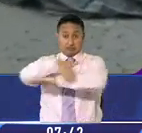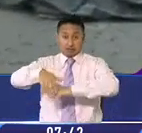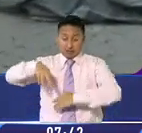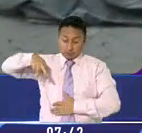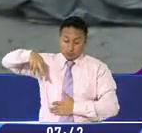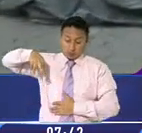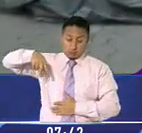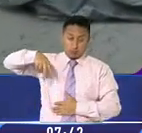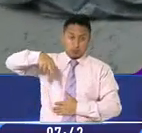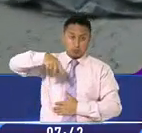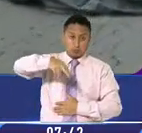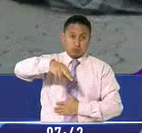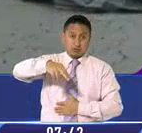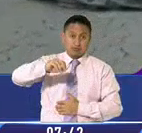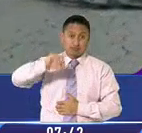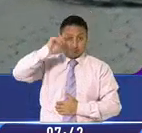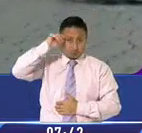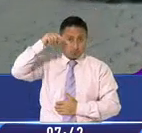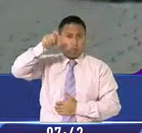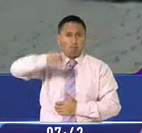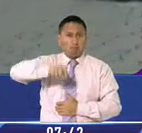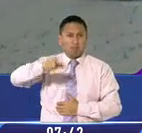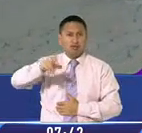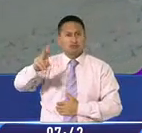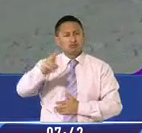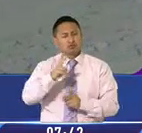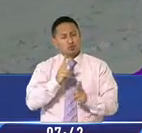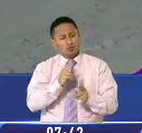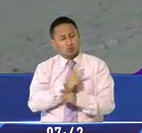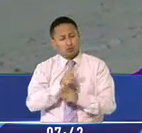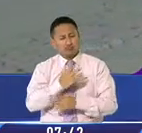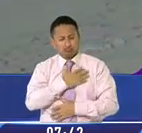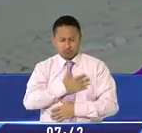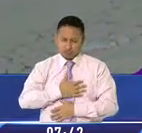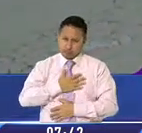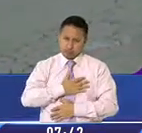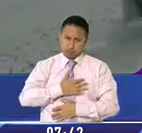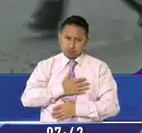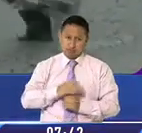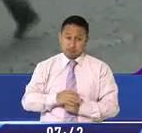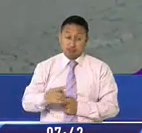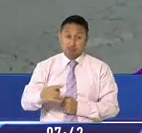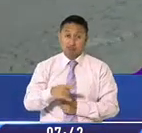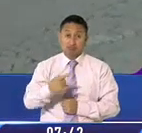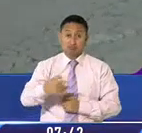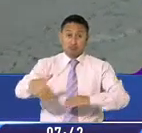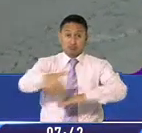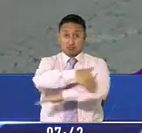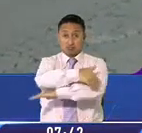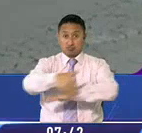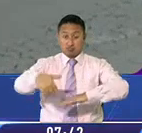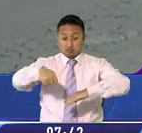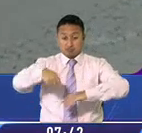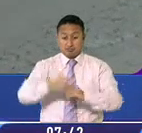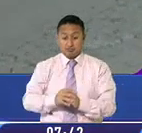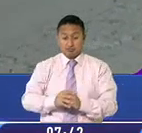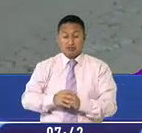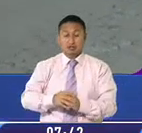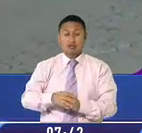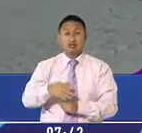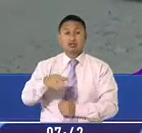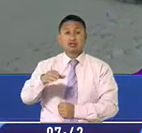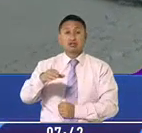la avenida Pichincha. Recordamos a la ciudadanía tomar todas las precauciones, esta importante arteria vial que conecta